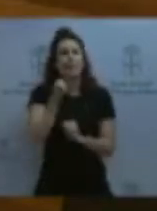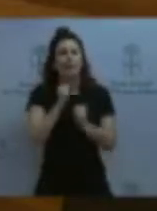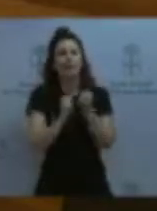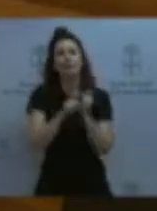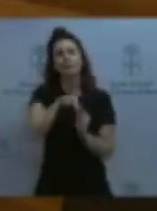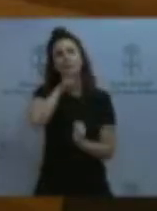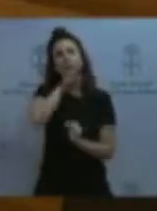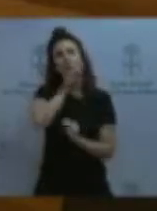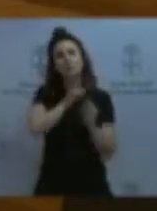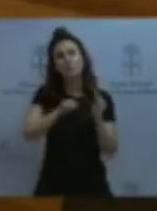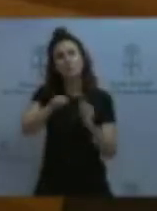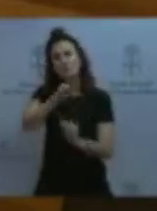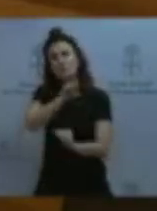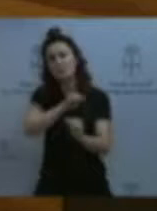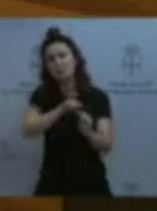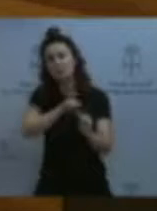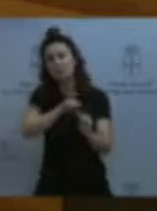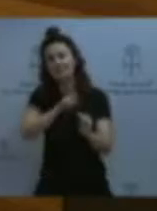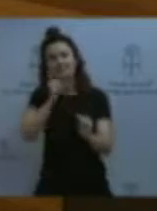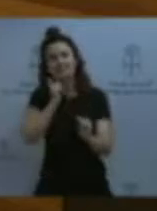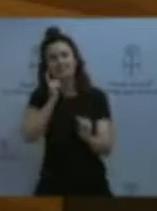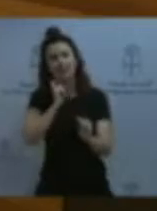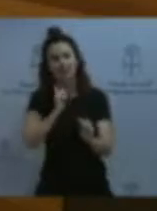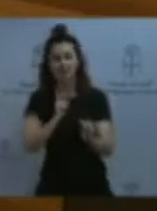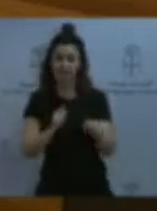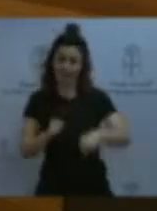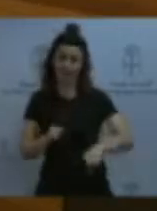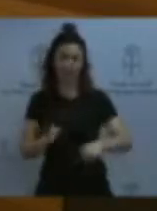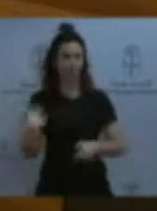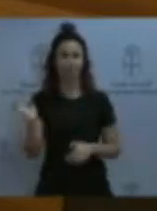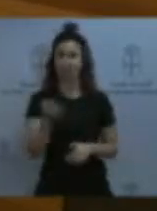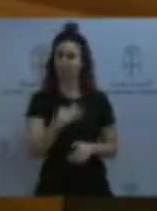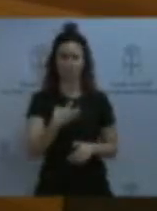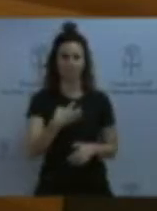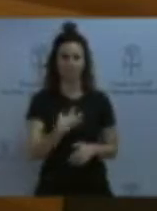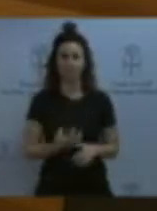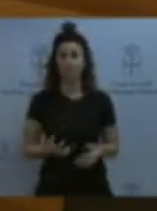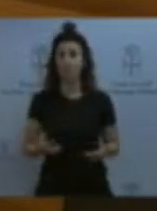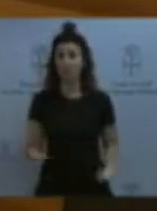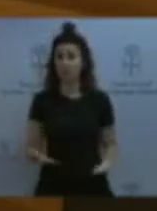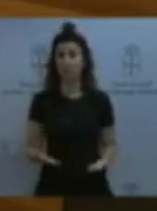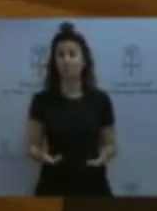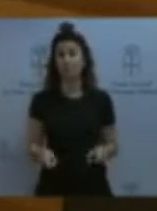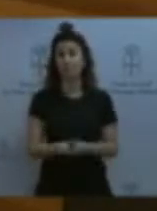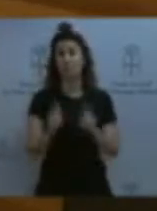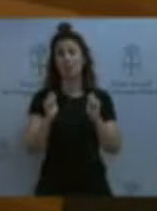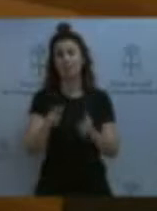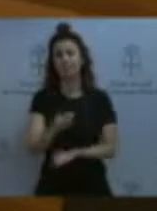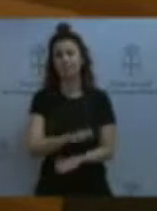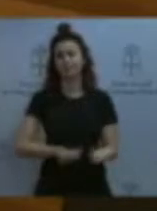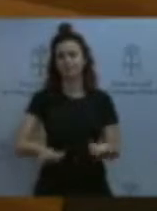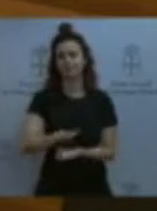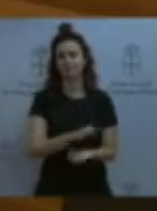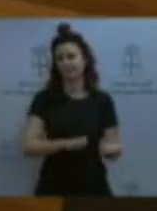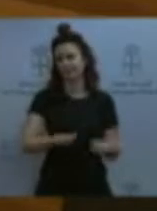tiene avezados, porque con eso non consigue enredar a naide, si acaso enredase usted